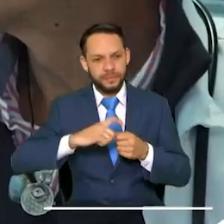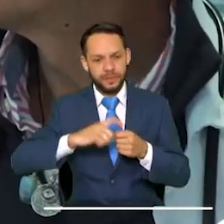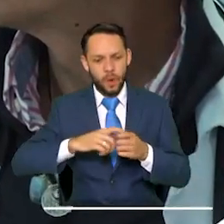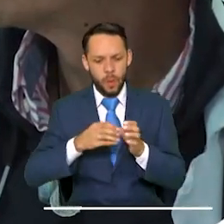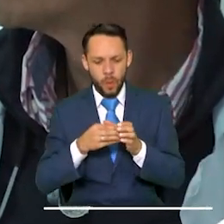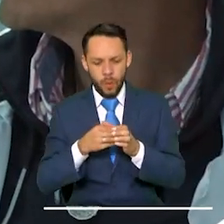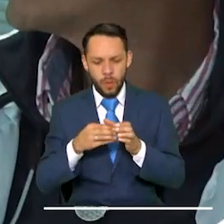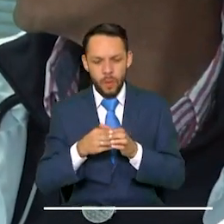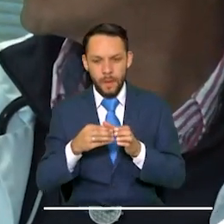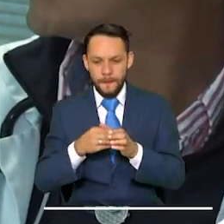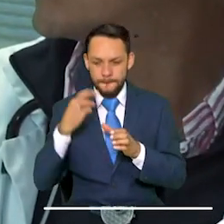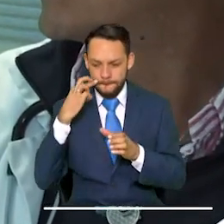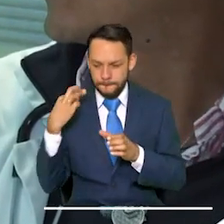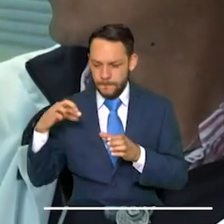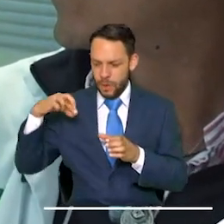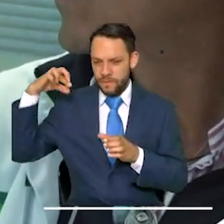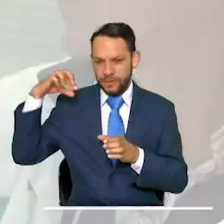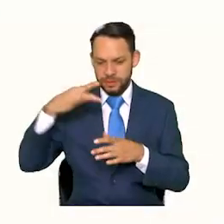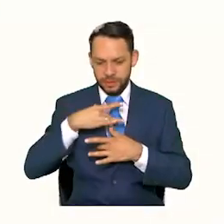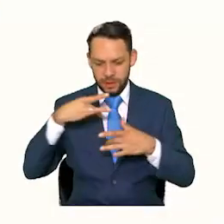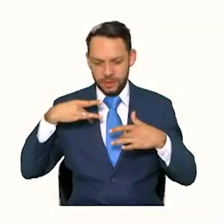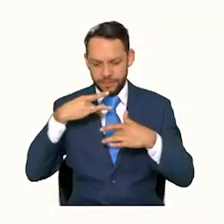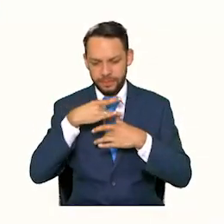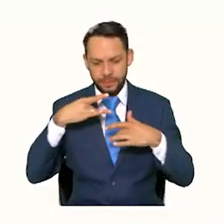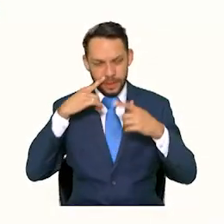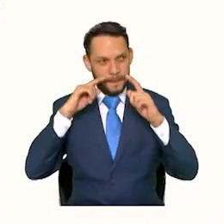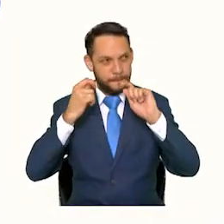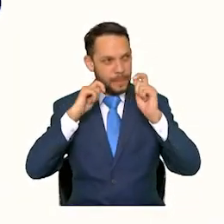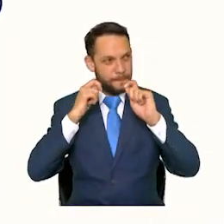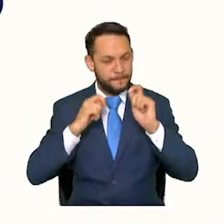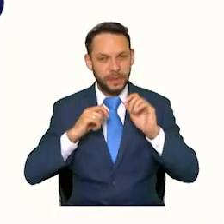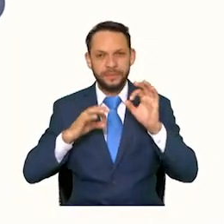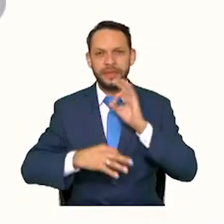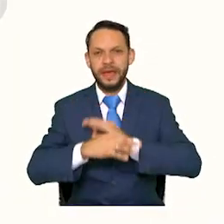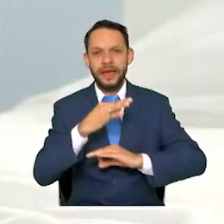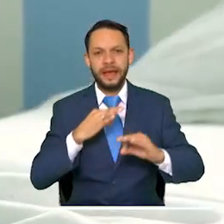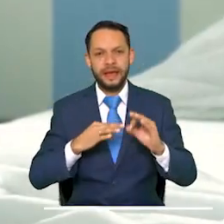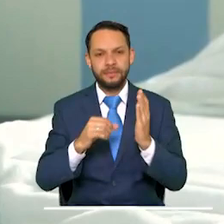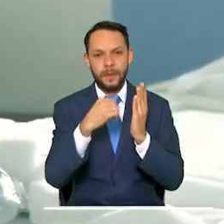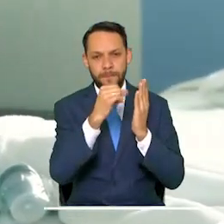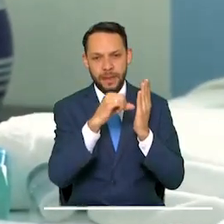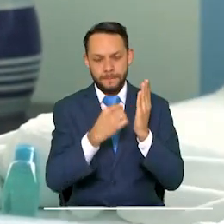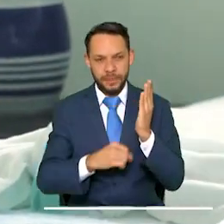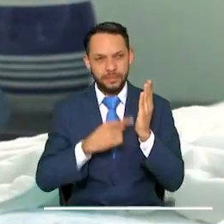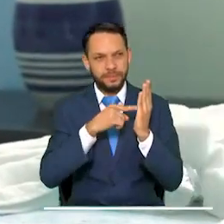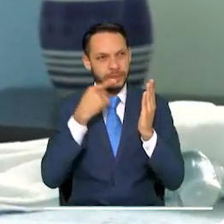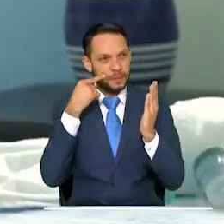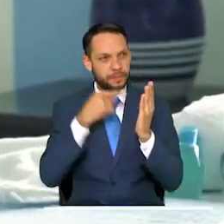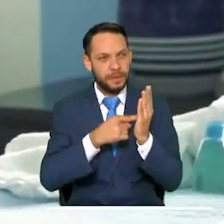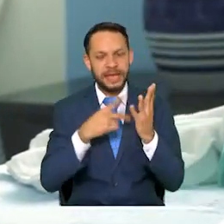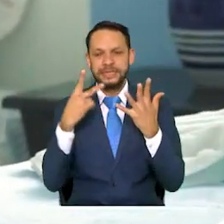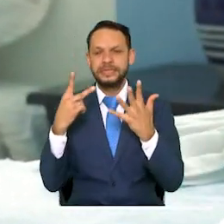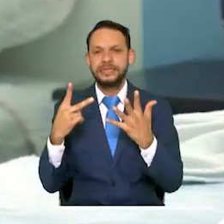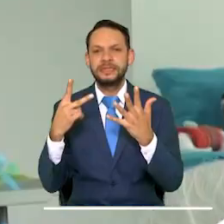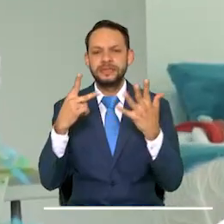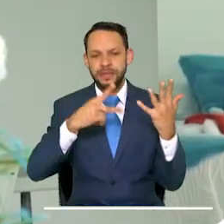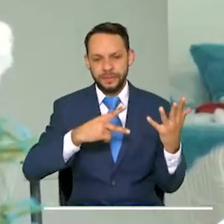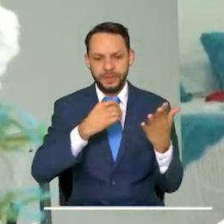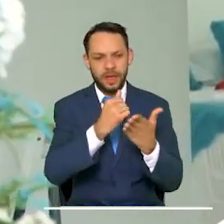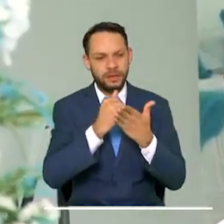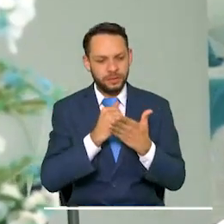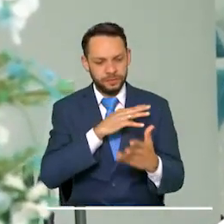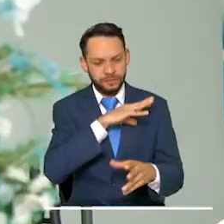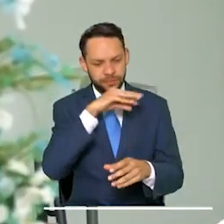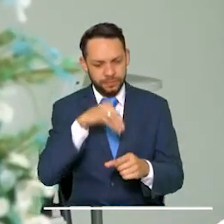de profesionales del Parque de la Salud diseñaron Cambio Metabólico, un programa de 7 días con todo incluido